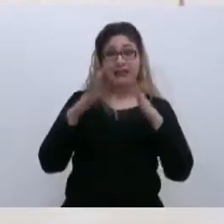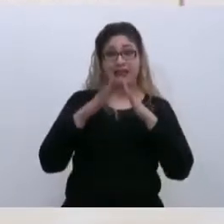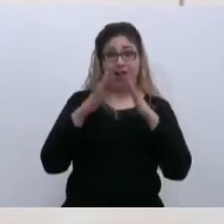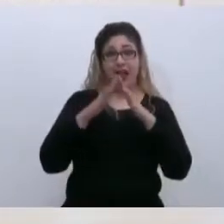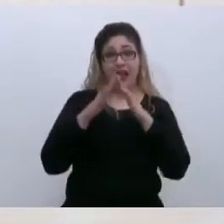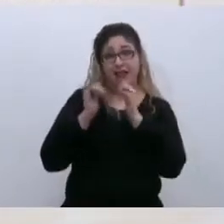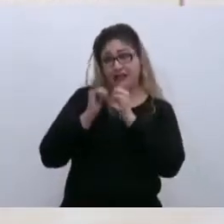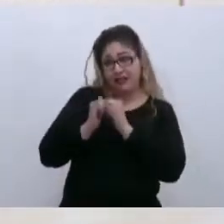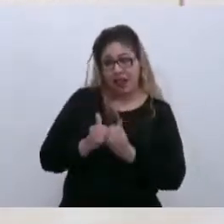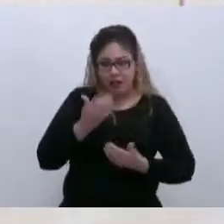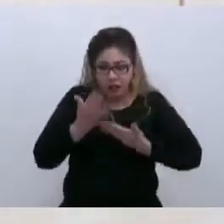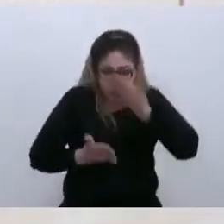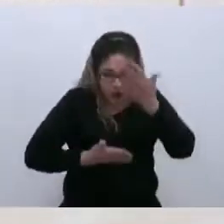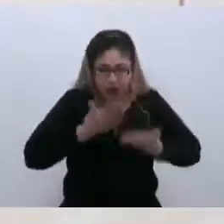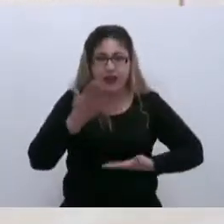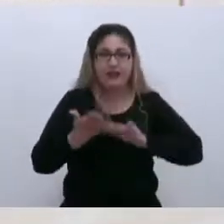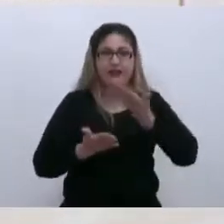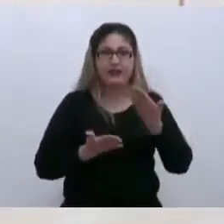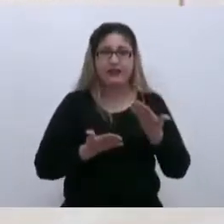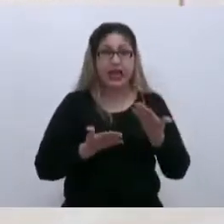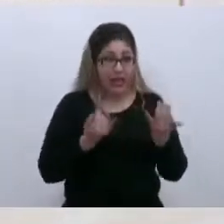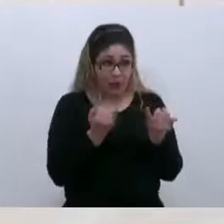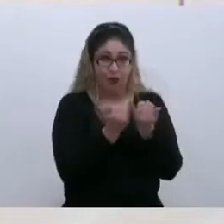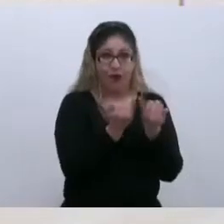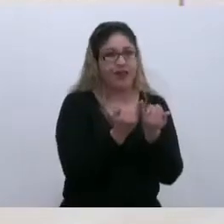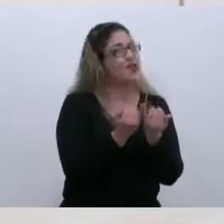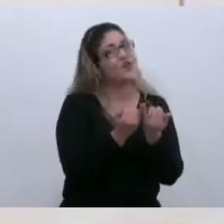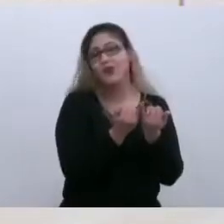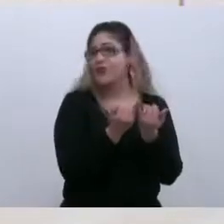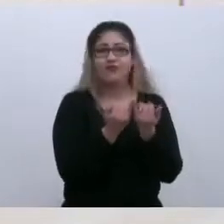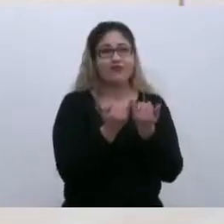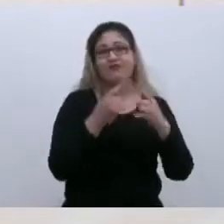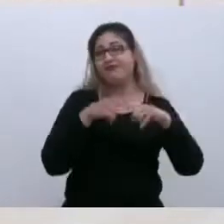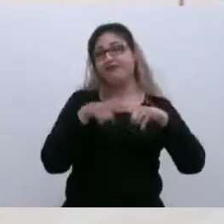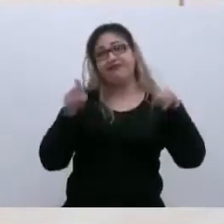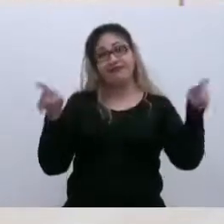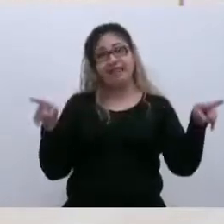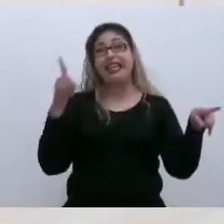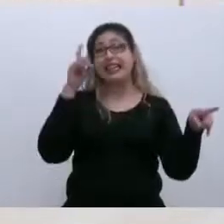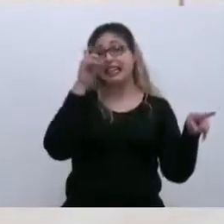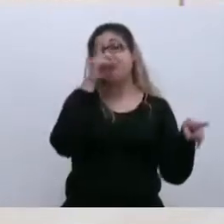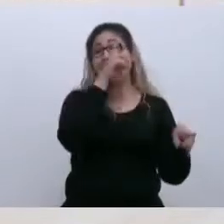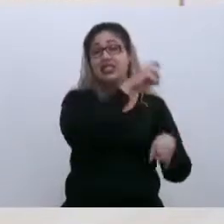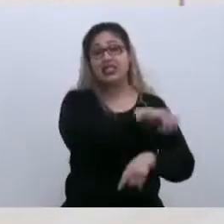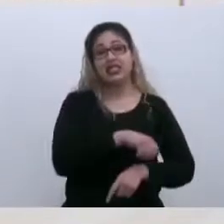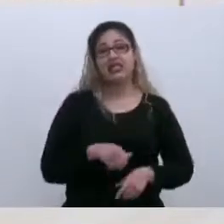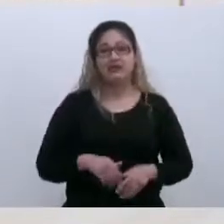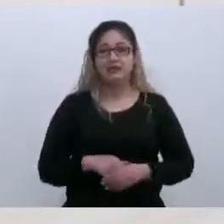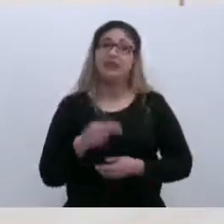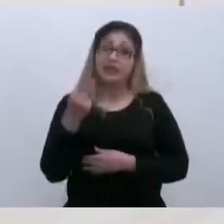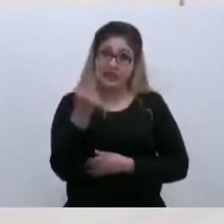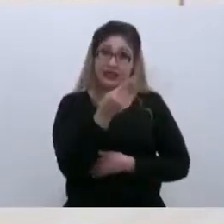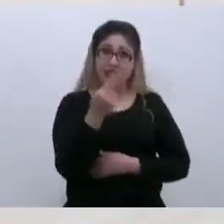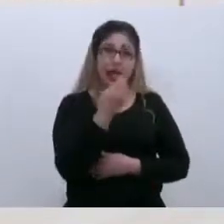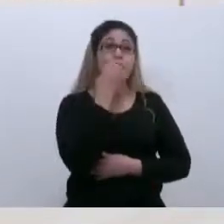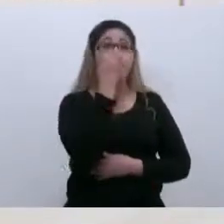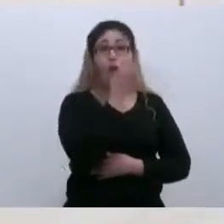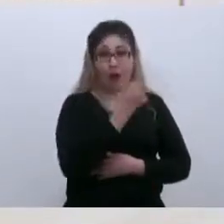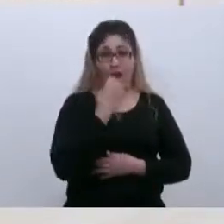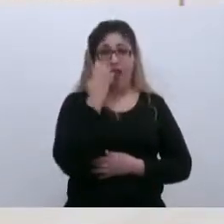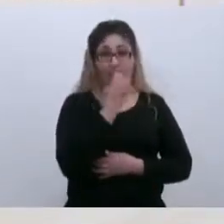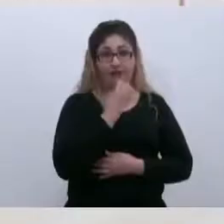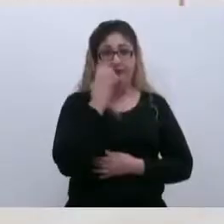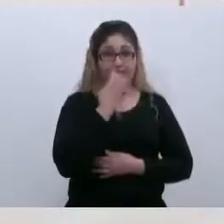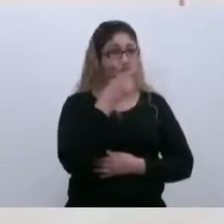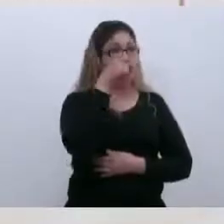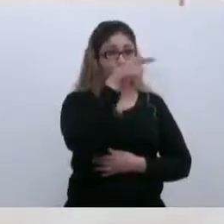pero hace falta el regreso a clases. Queremos hacerlo, inclusive, si es posible, va a